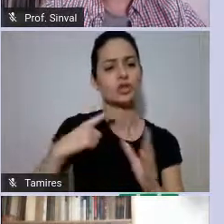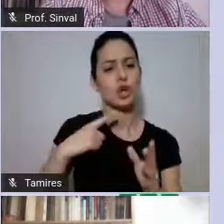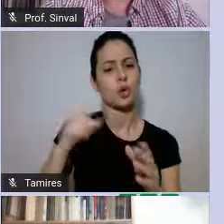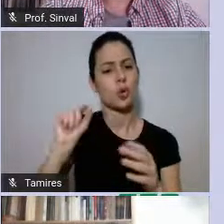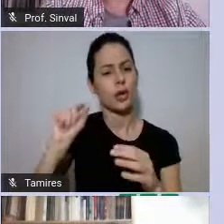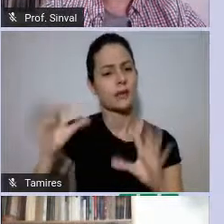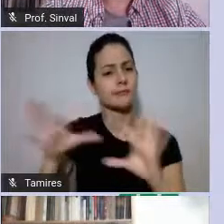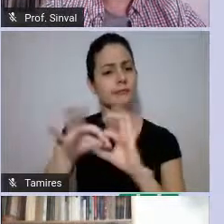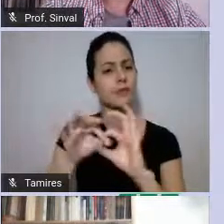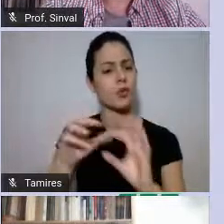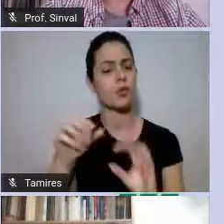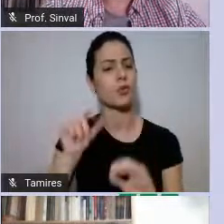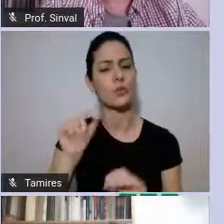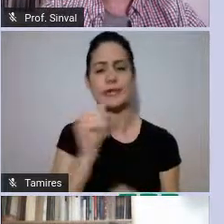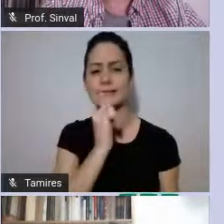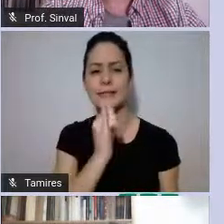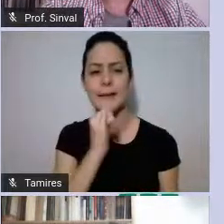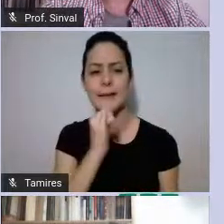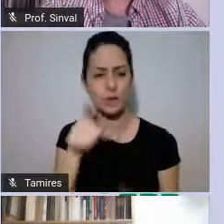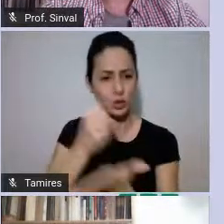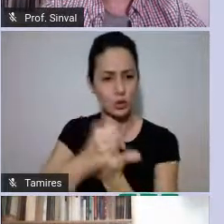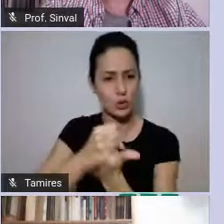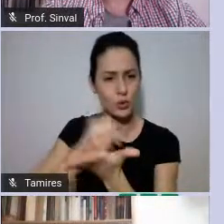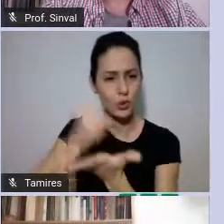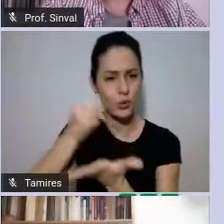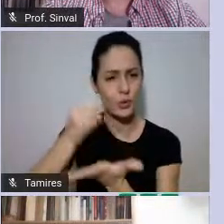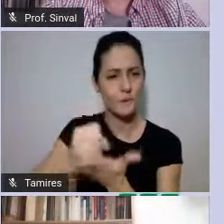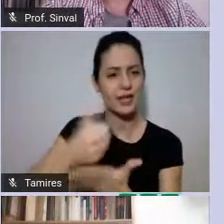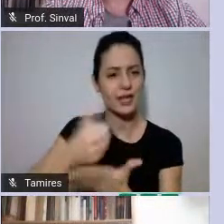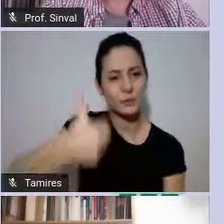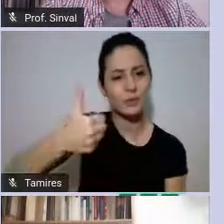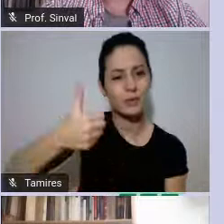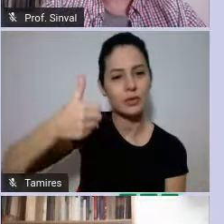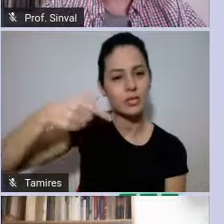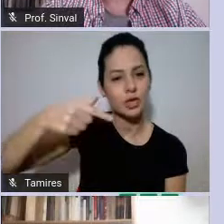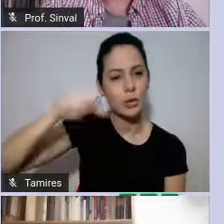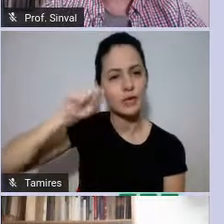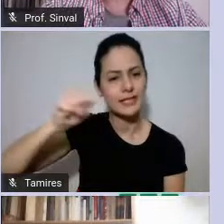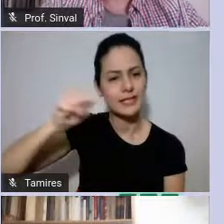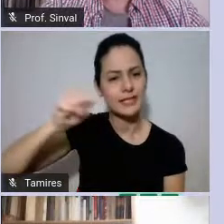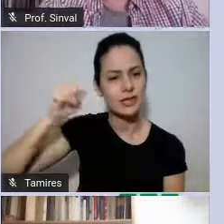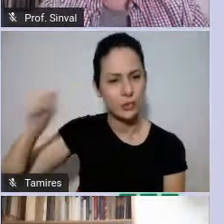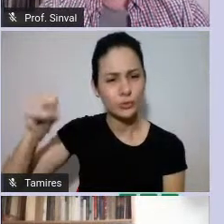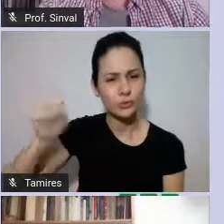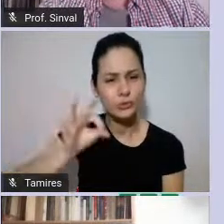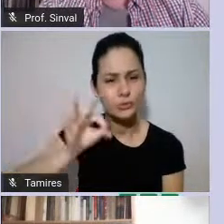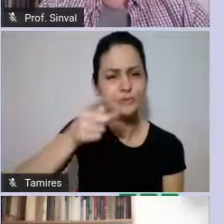ejemplo acá, que era este documento de 1788, creo,